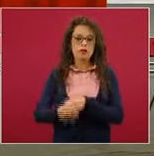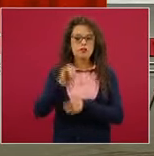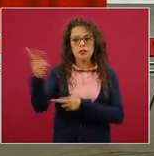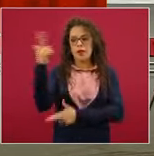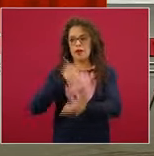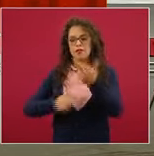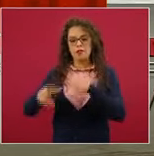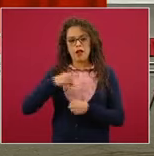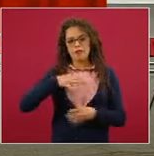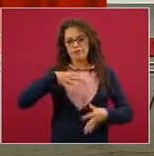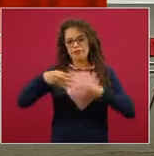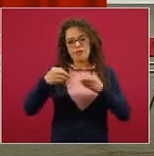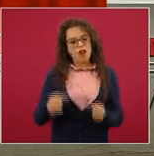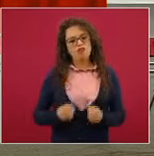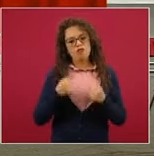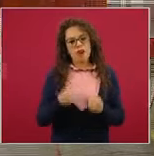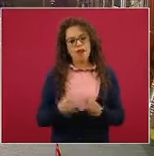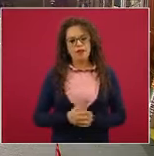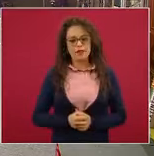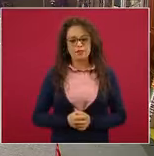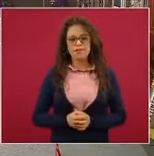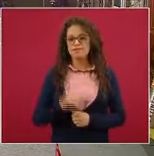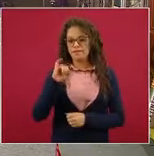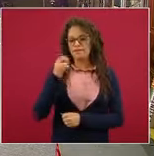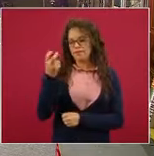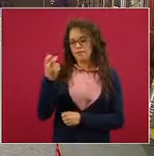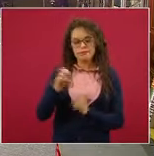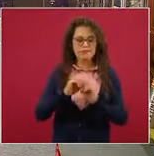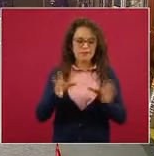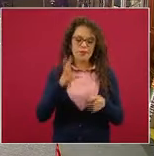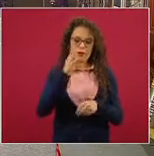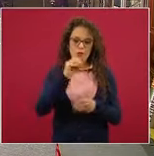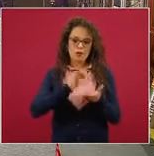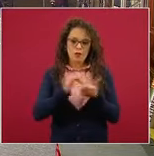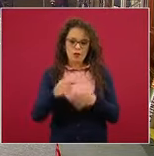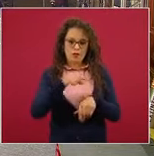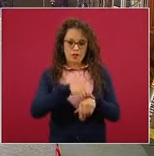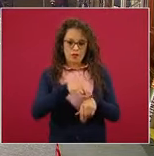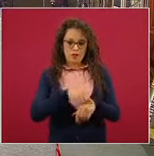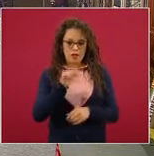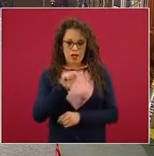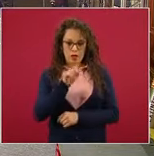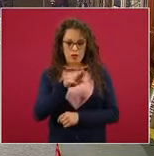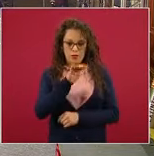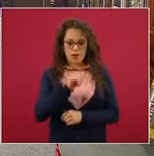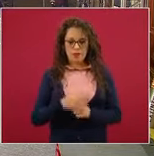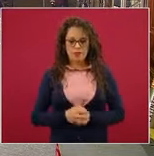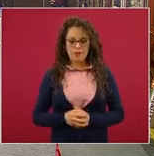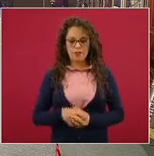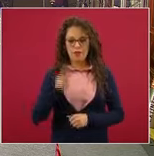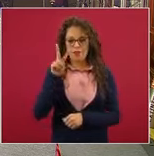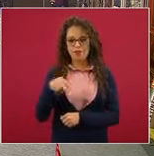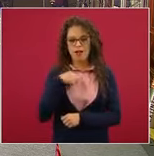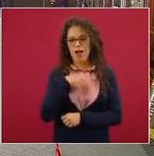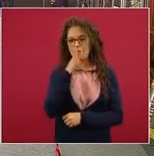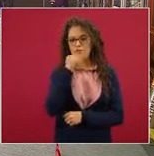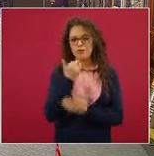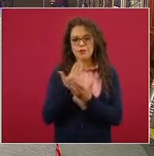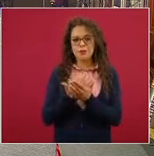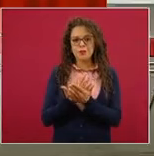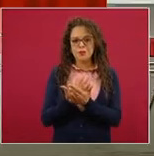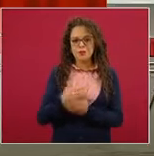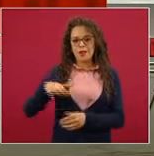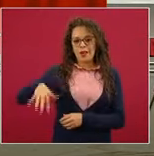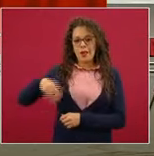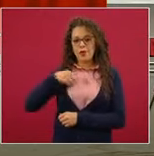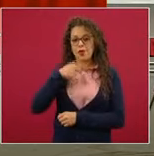Exacto, gracias doctora Lumía. Miren, no resisto la tentación de decirlo. Acabo de comentar